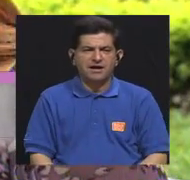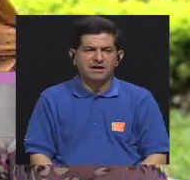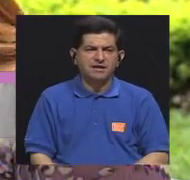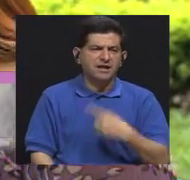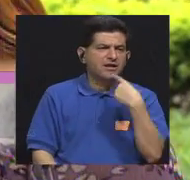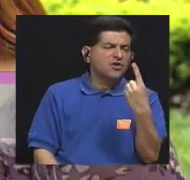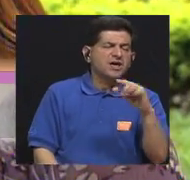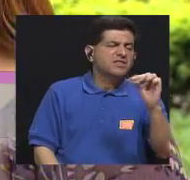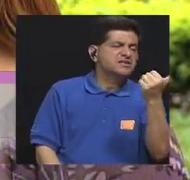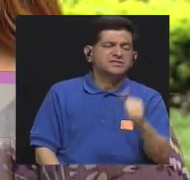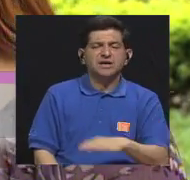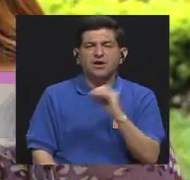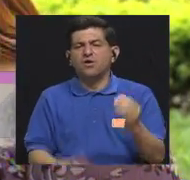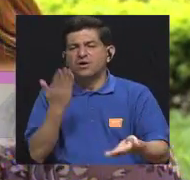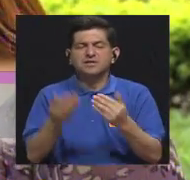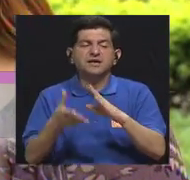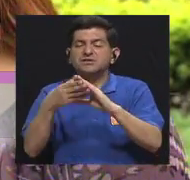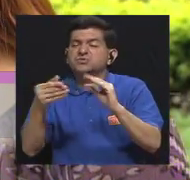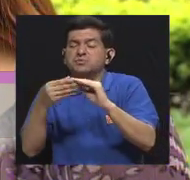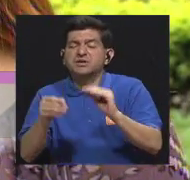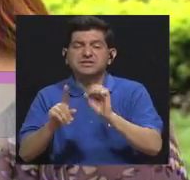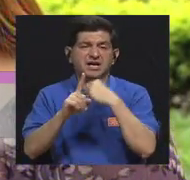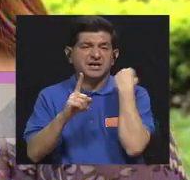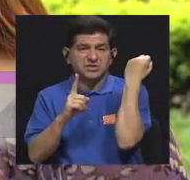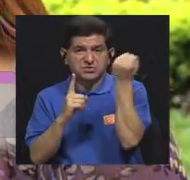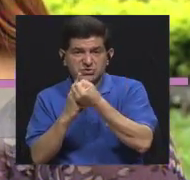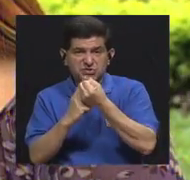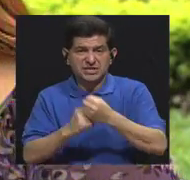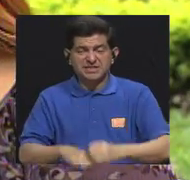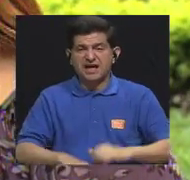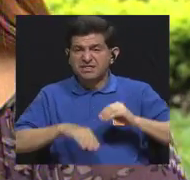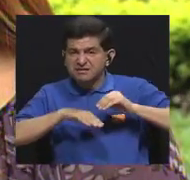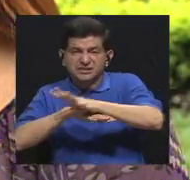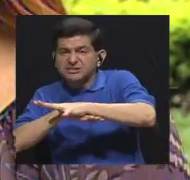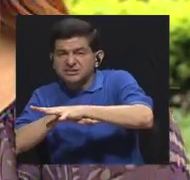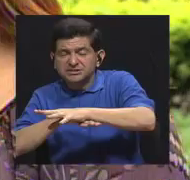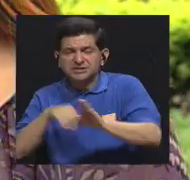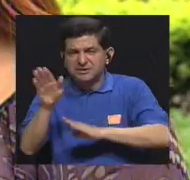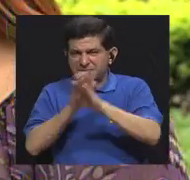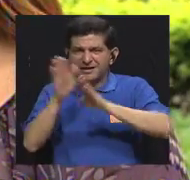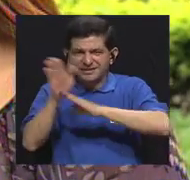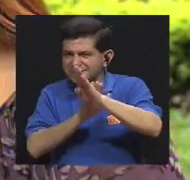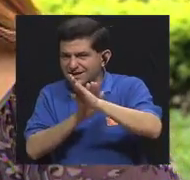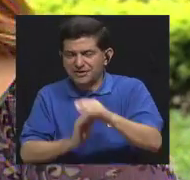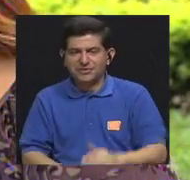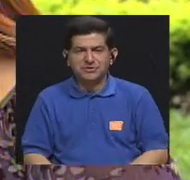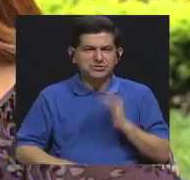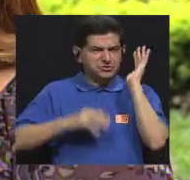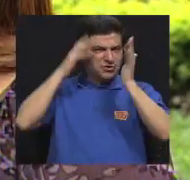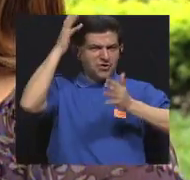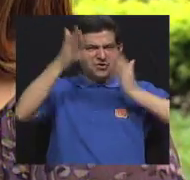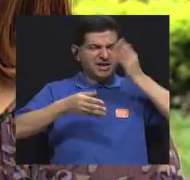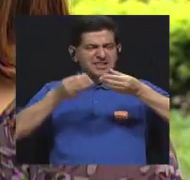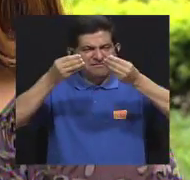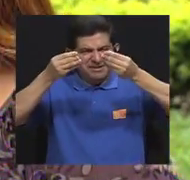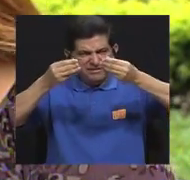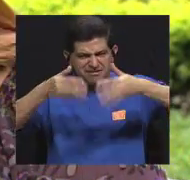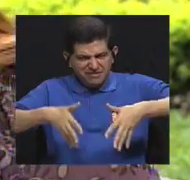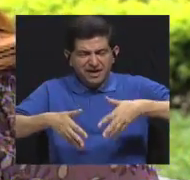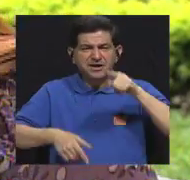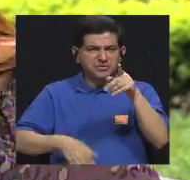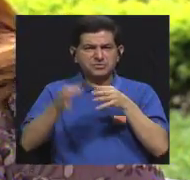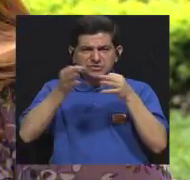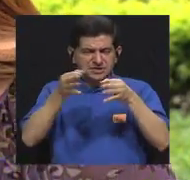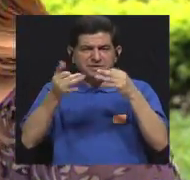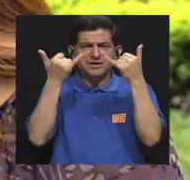dicen los demás o el qué dirán o cómo la sociedad también tiene un peso, ¿verdad?, para que nosotros podamos desarrollarnos, y esa creatividad se va